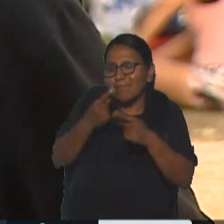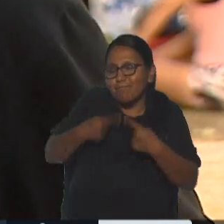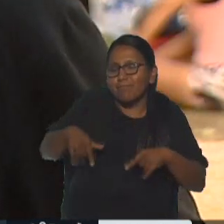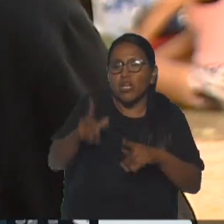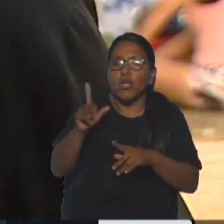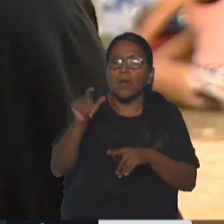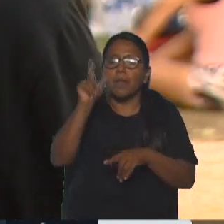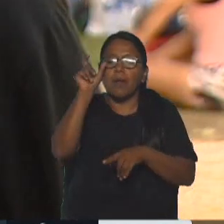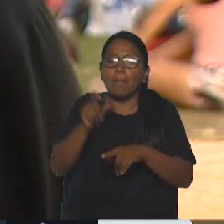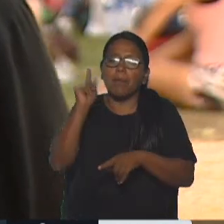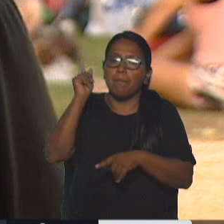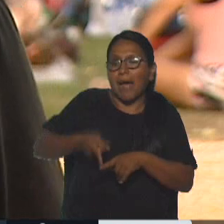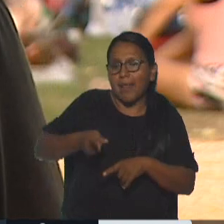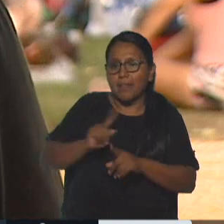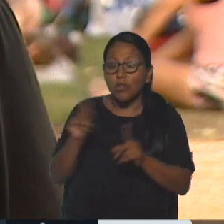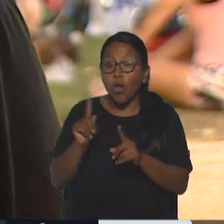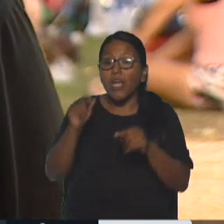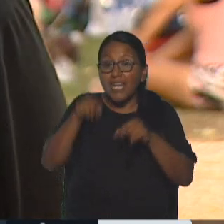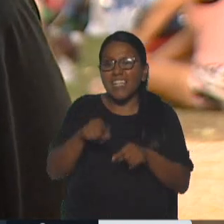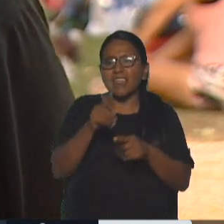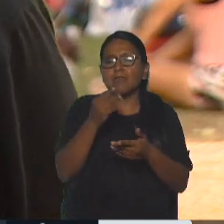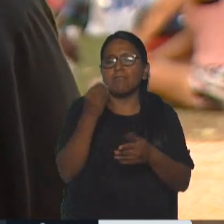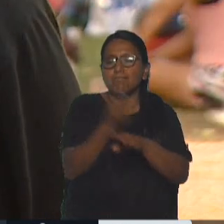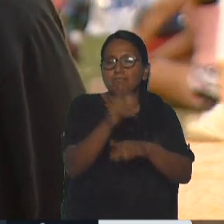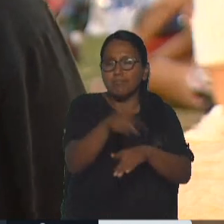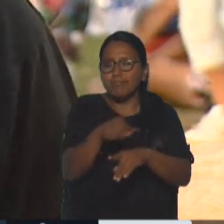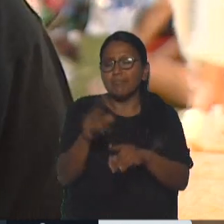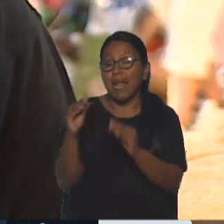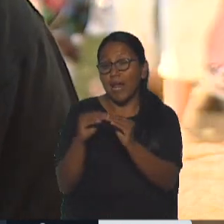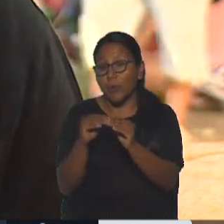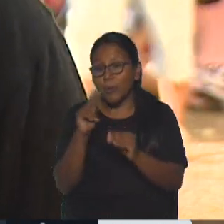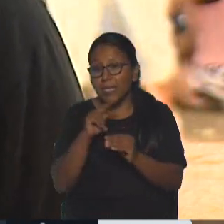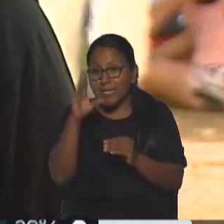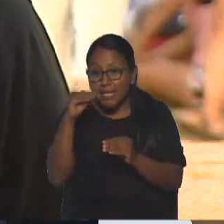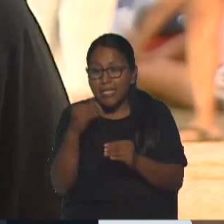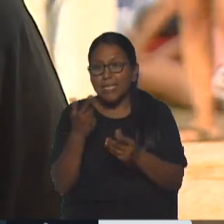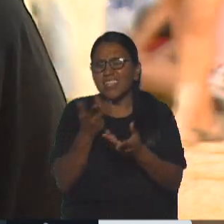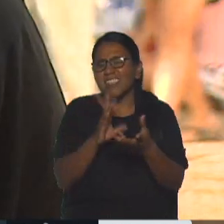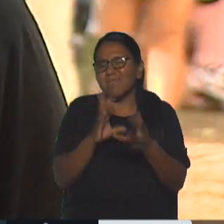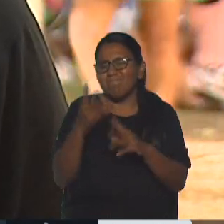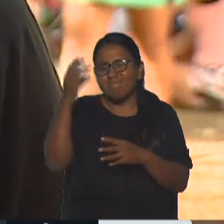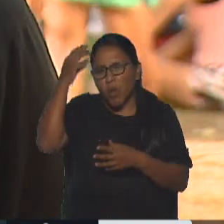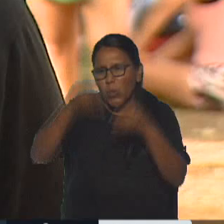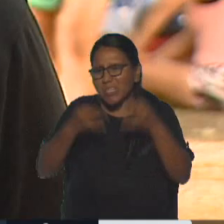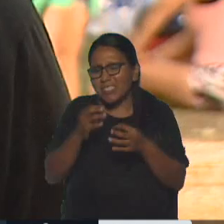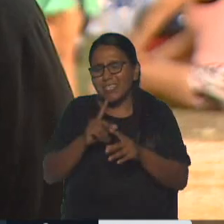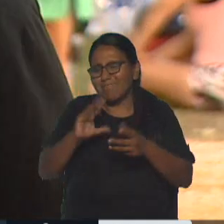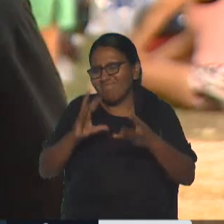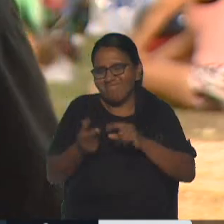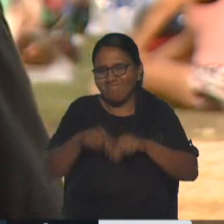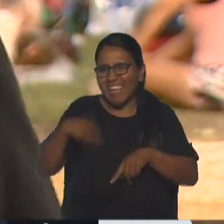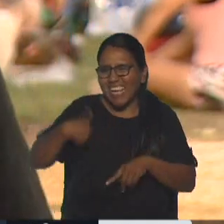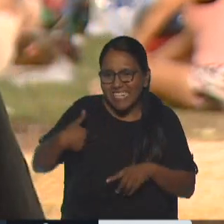viene alguien y lo pone. Entonces, en esta proscripción que le han hecho a la compañera, de este mamarracho judicial que han hecho en la Argentina,